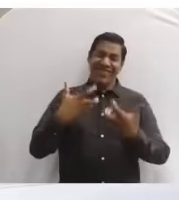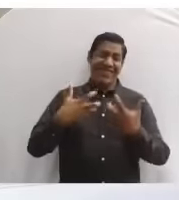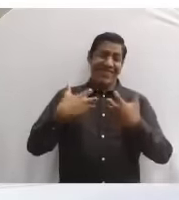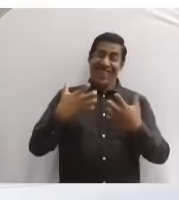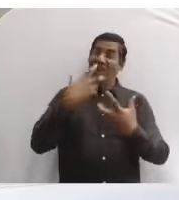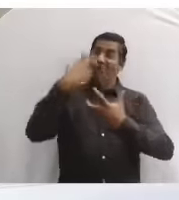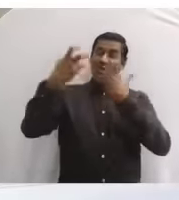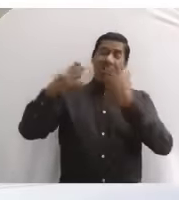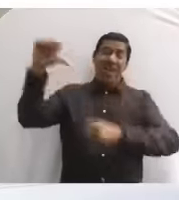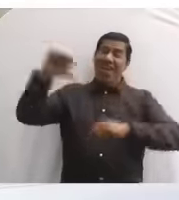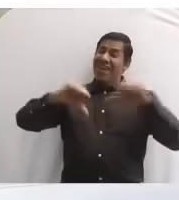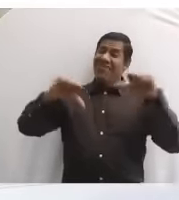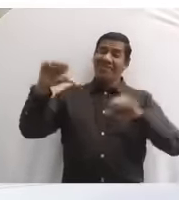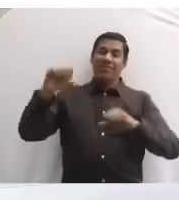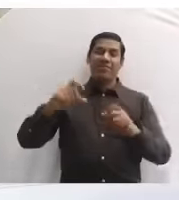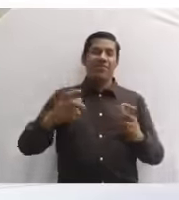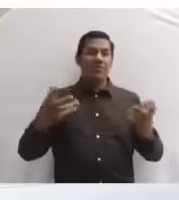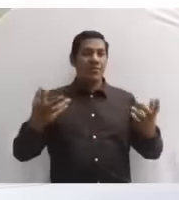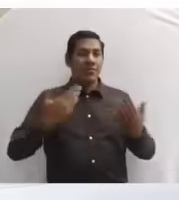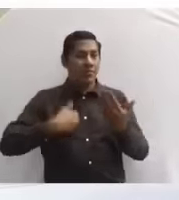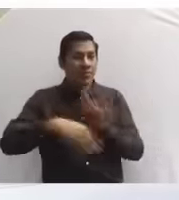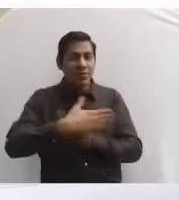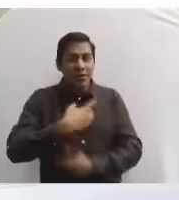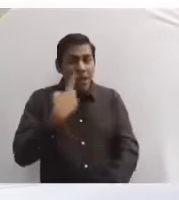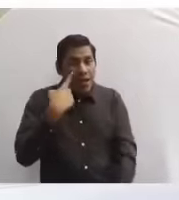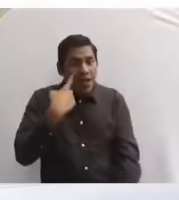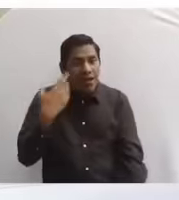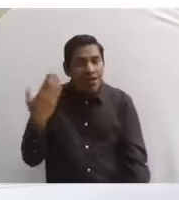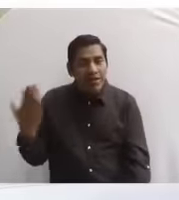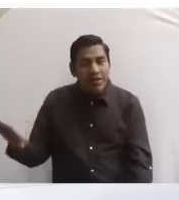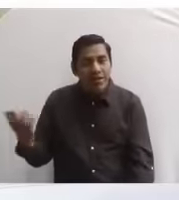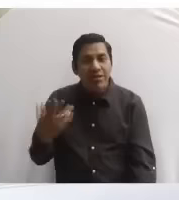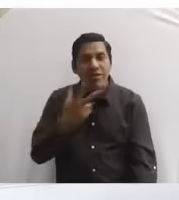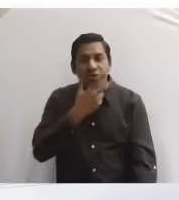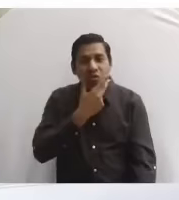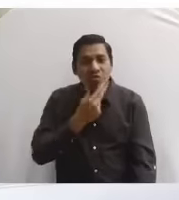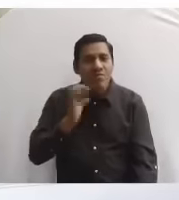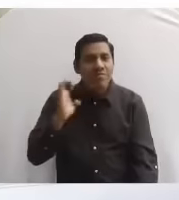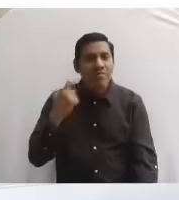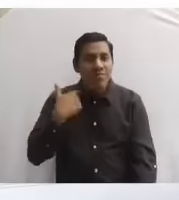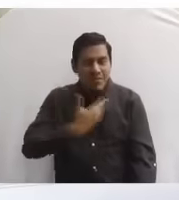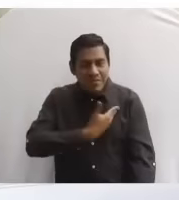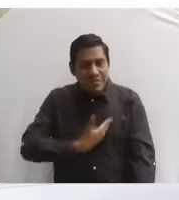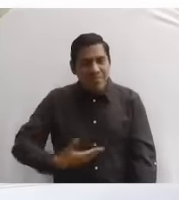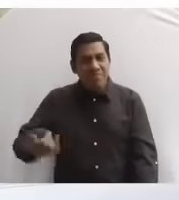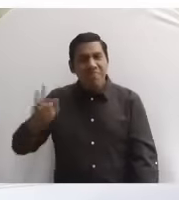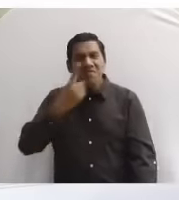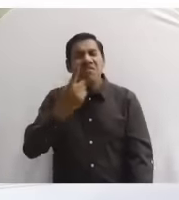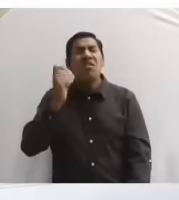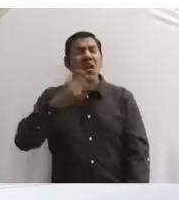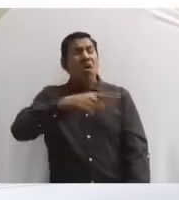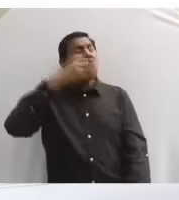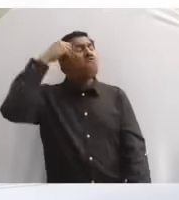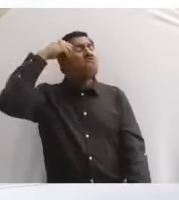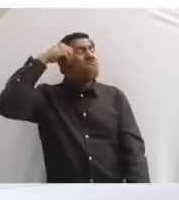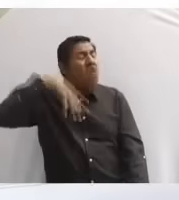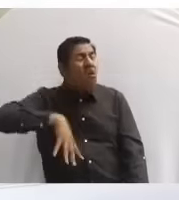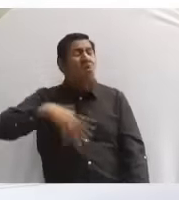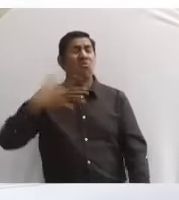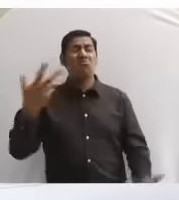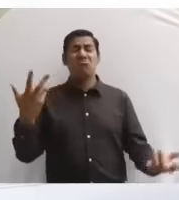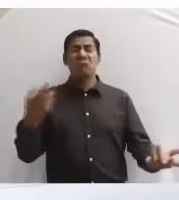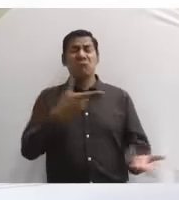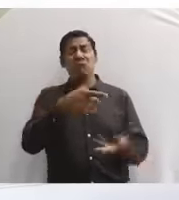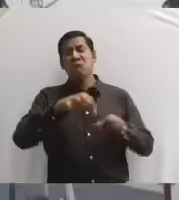Fíjense nada más, ¿eh? Lo que le dice a los adultos mayores, que son flojos, que no